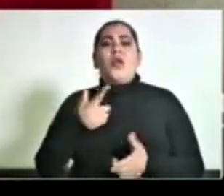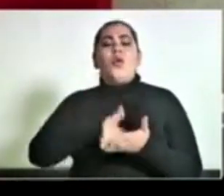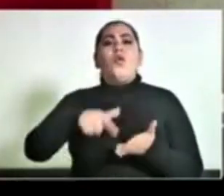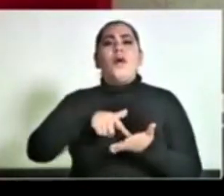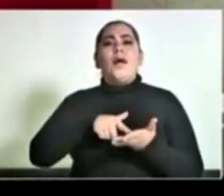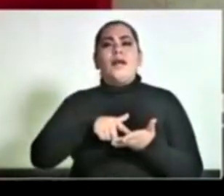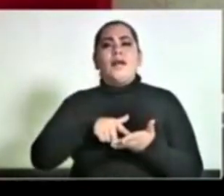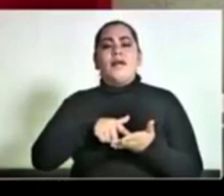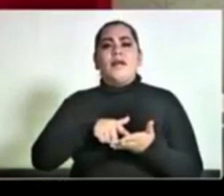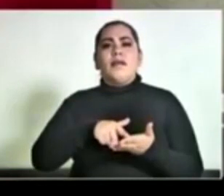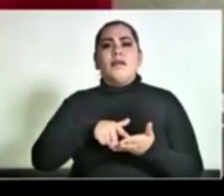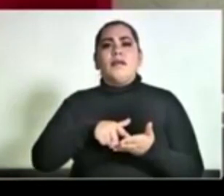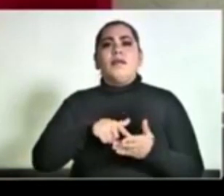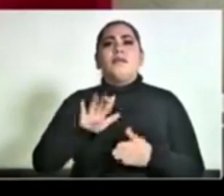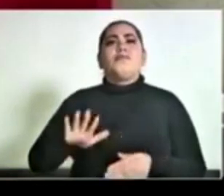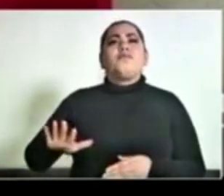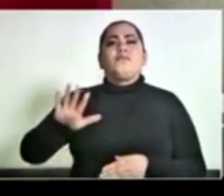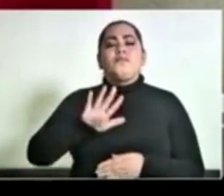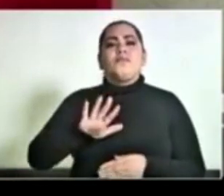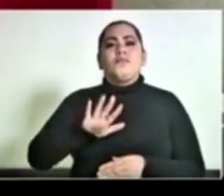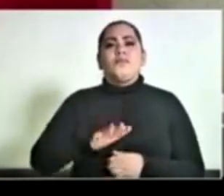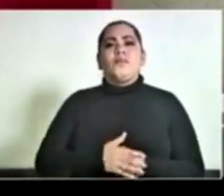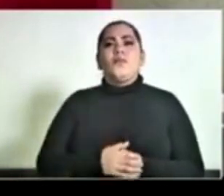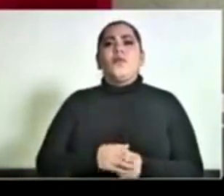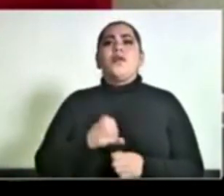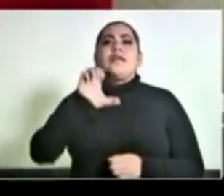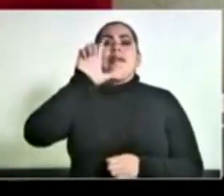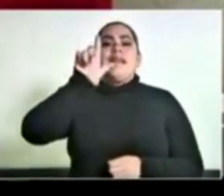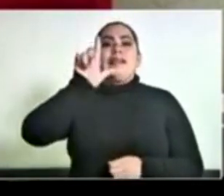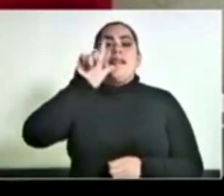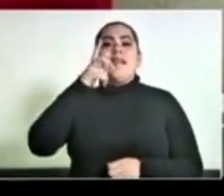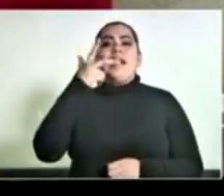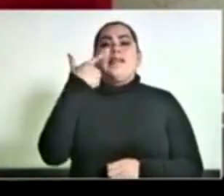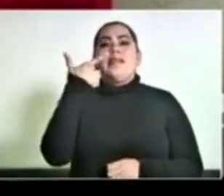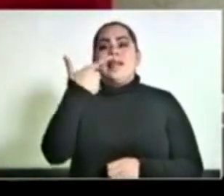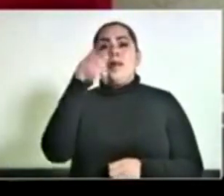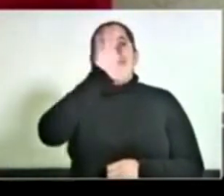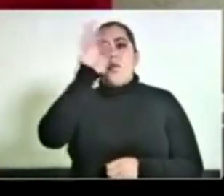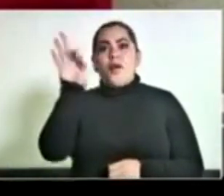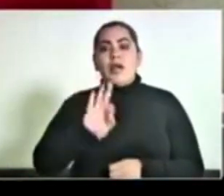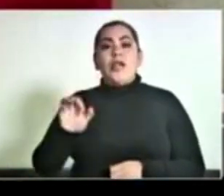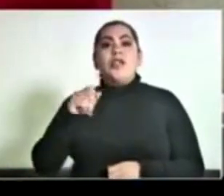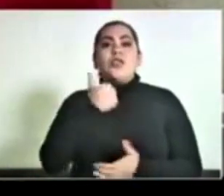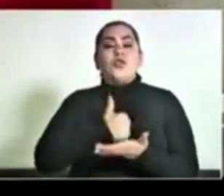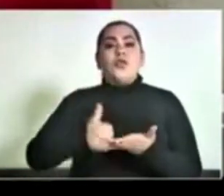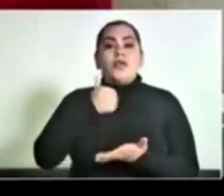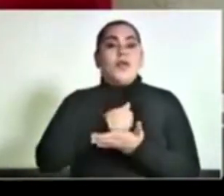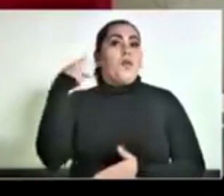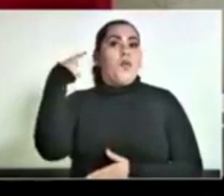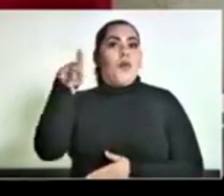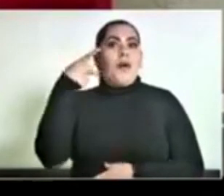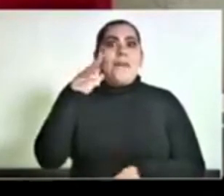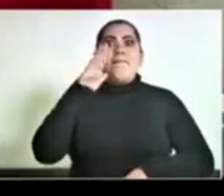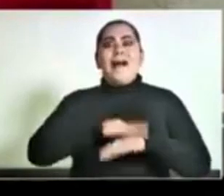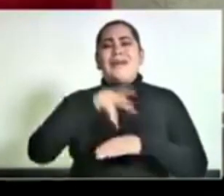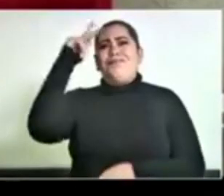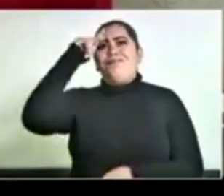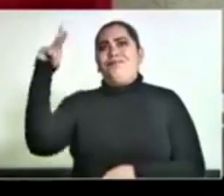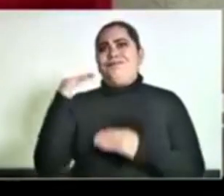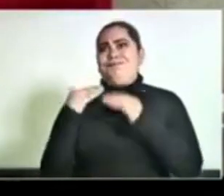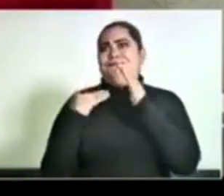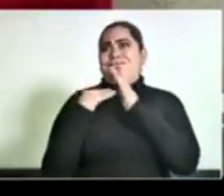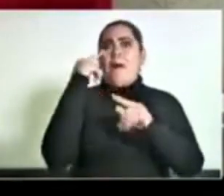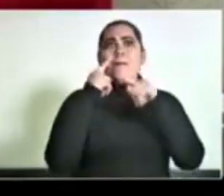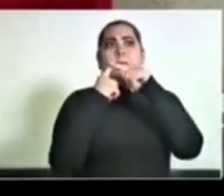zona, en el área conurbada, con el 77%, y la ciudad de Puebla es la que más casos